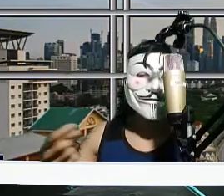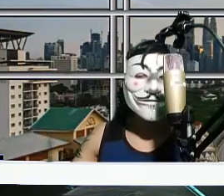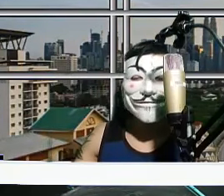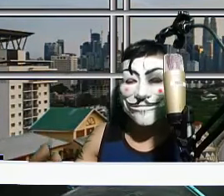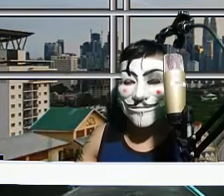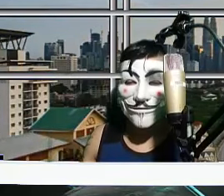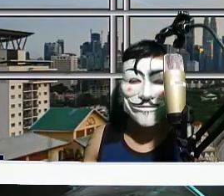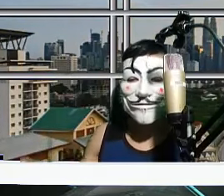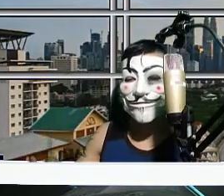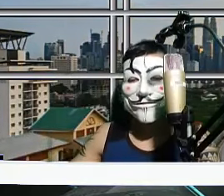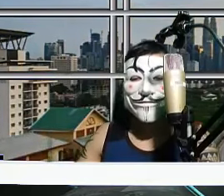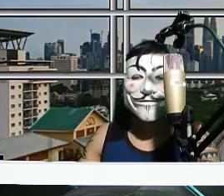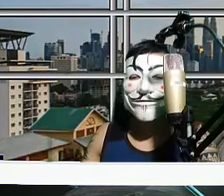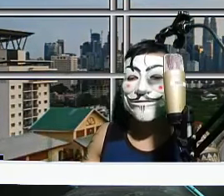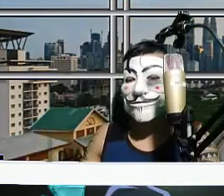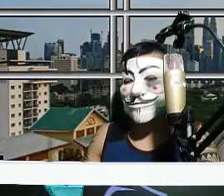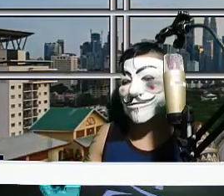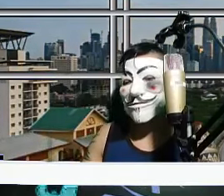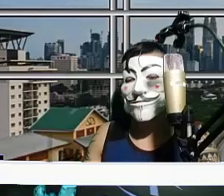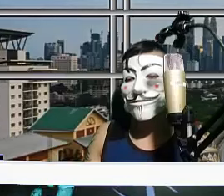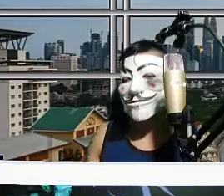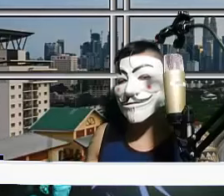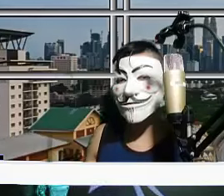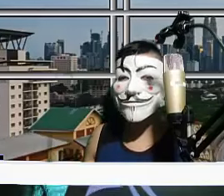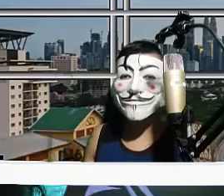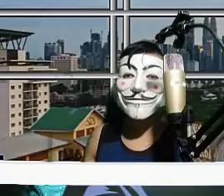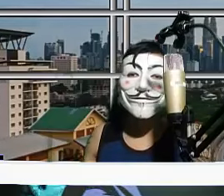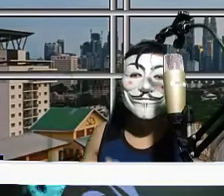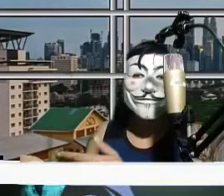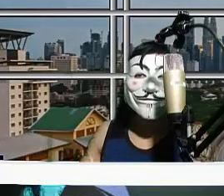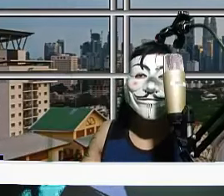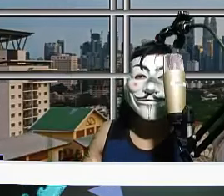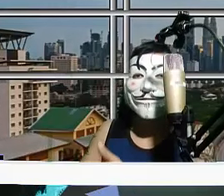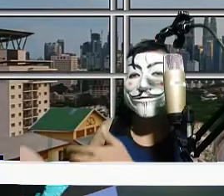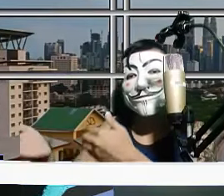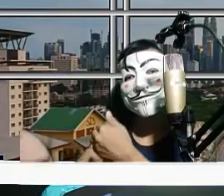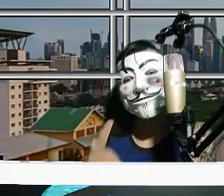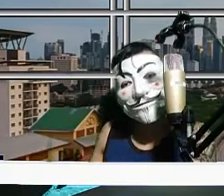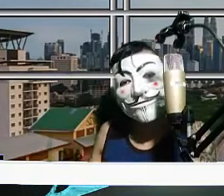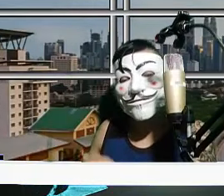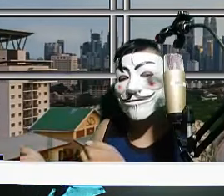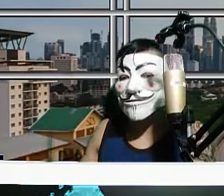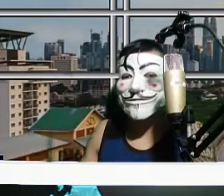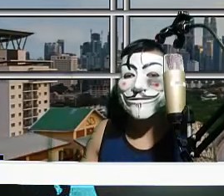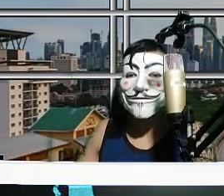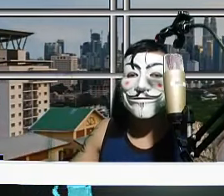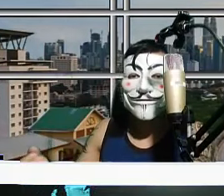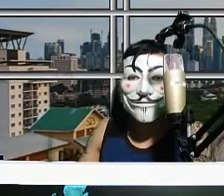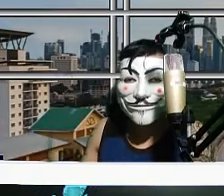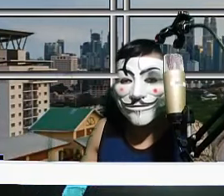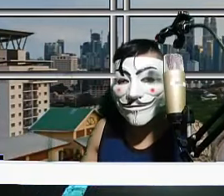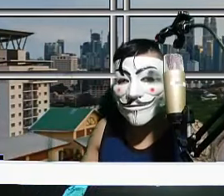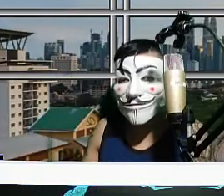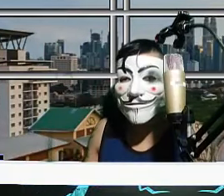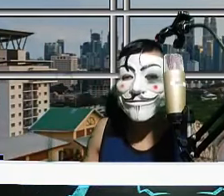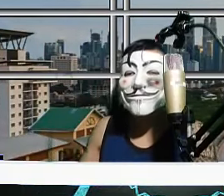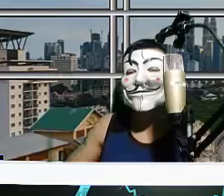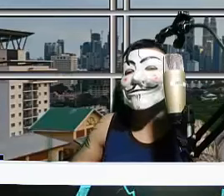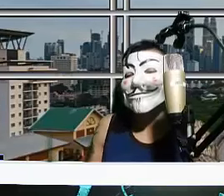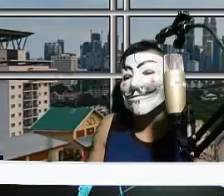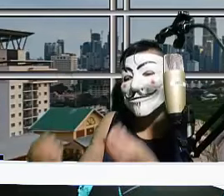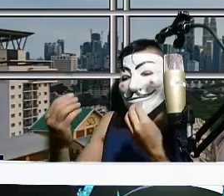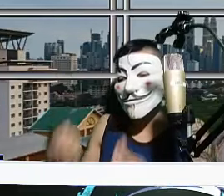también a su país pero para mi criterio esto Debería ser un Dando y dando si ellos están aprendiendo bastante de las técnicas de